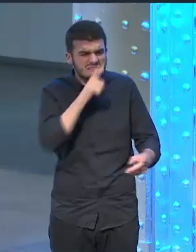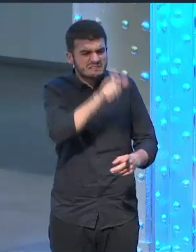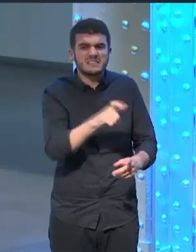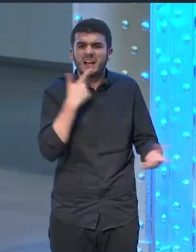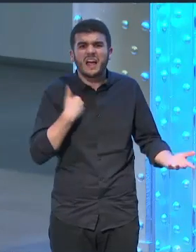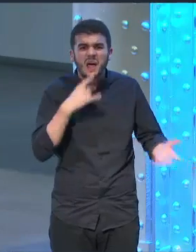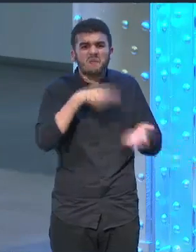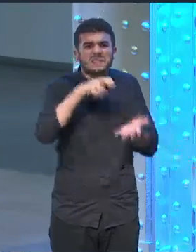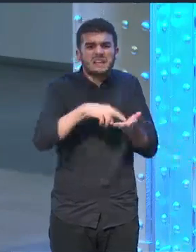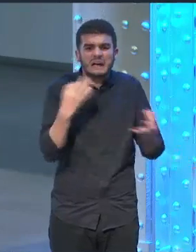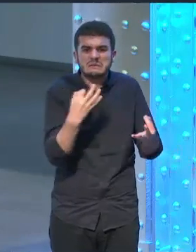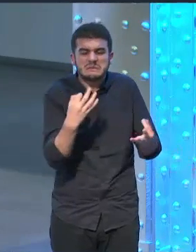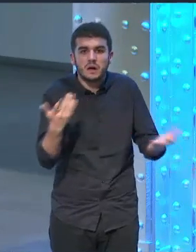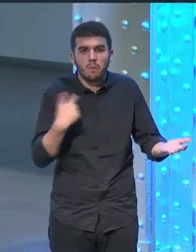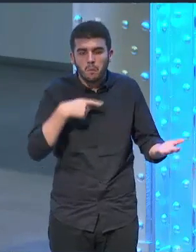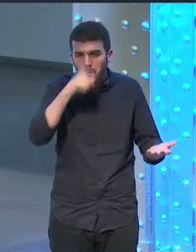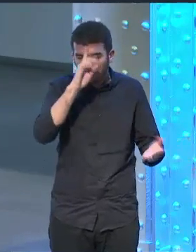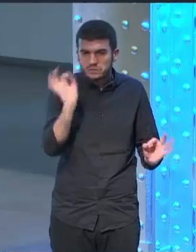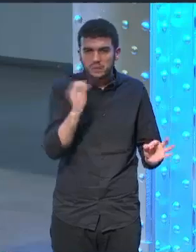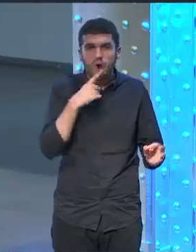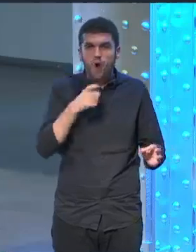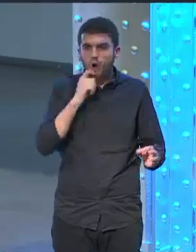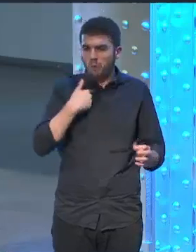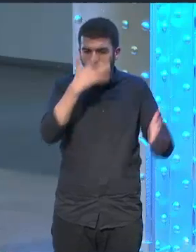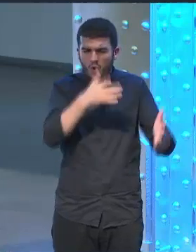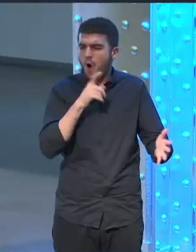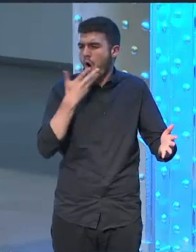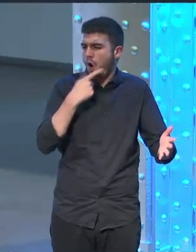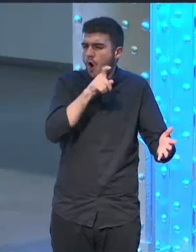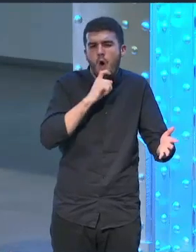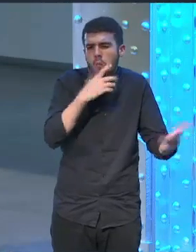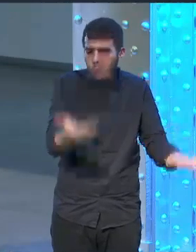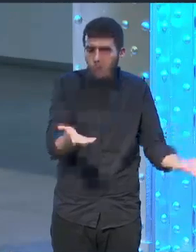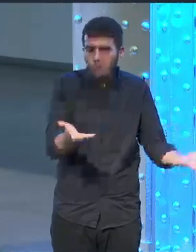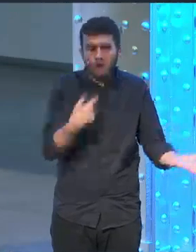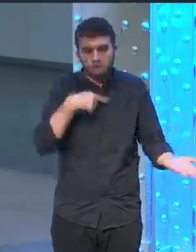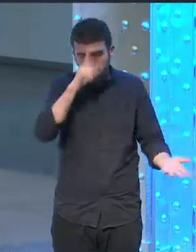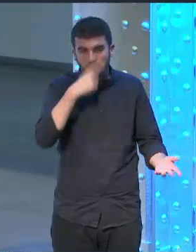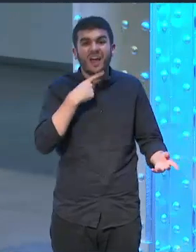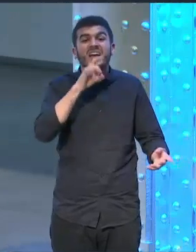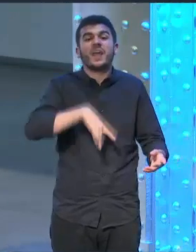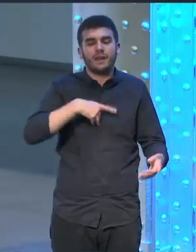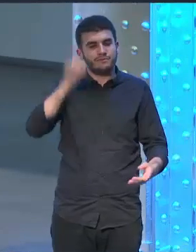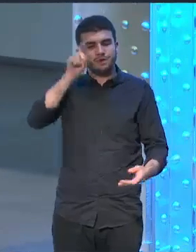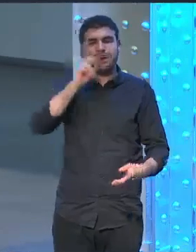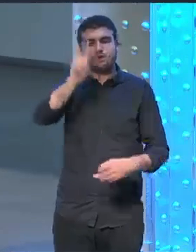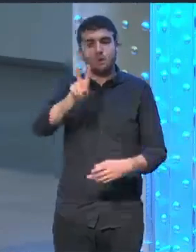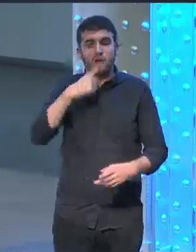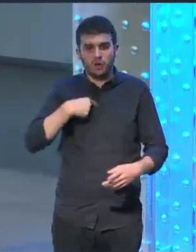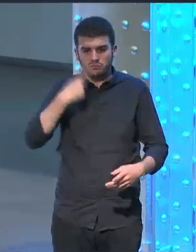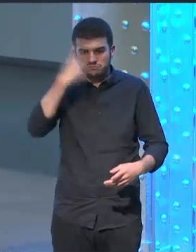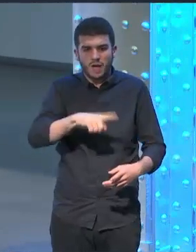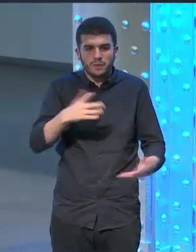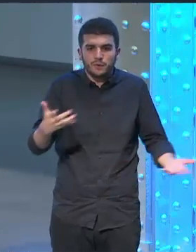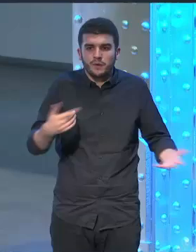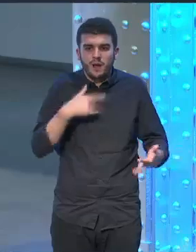del ámbito de la física. ¿A través de qué conocen sobre ellos? Pues conocen sobre ellos a través de profesorado de secundaria de primera mano con el